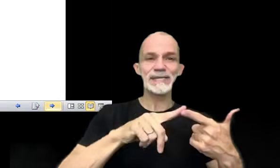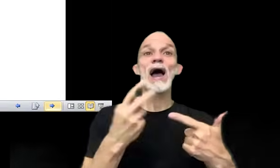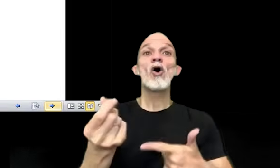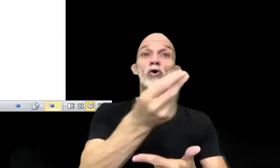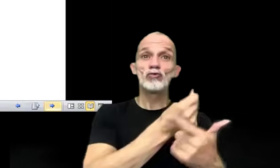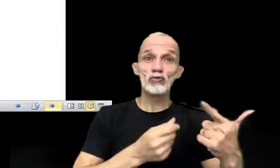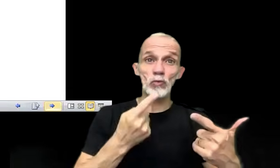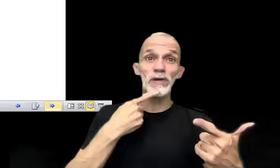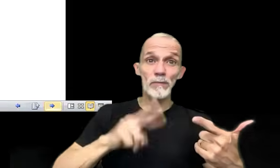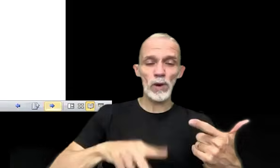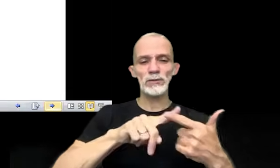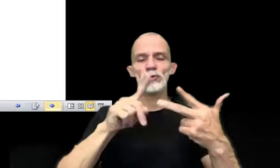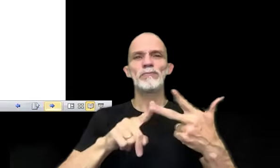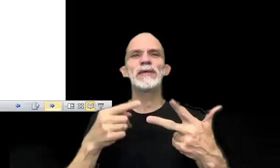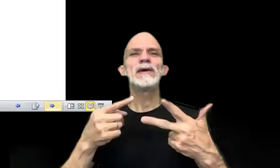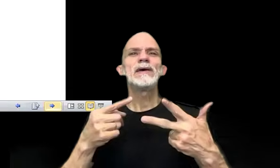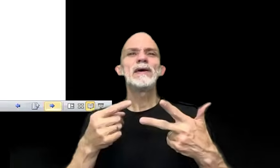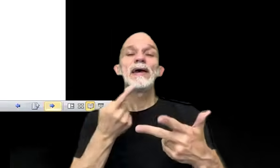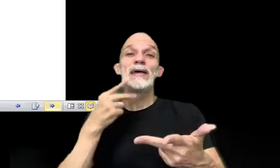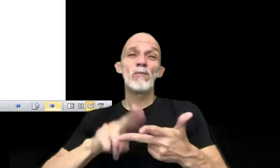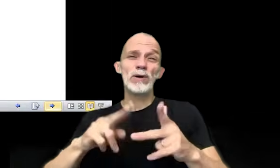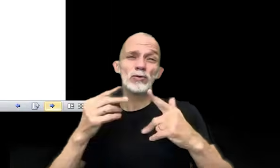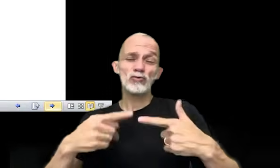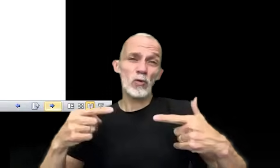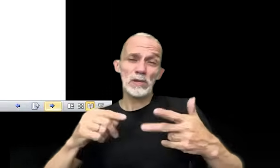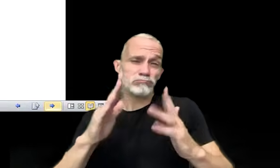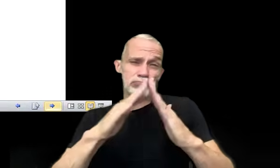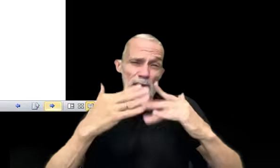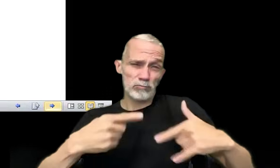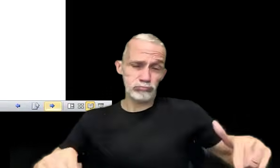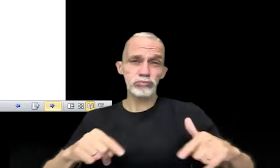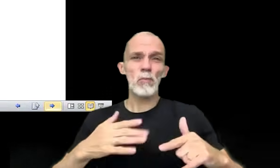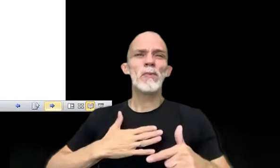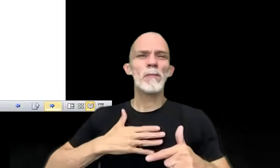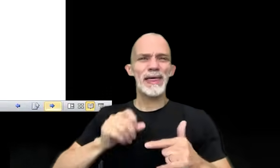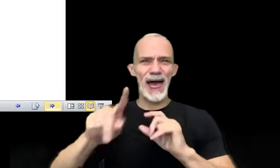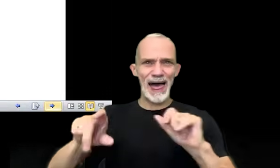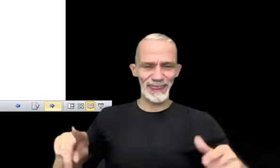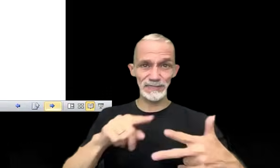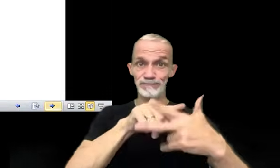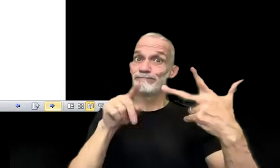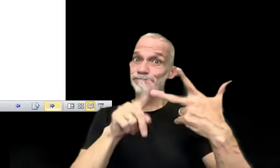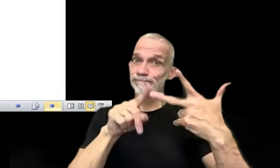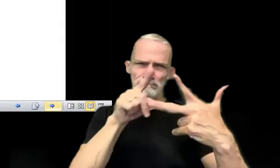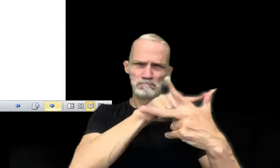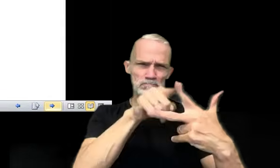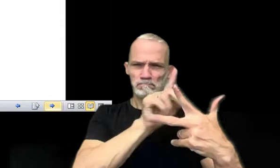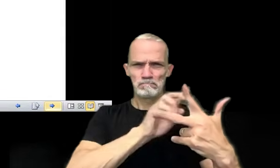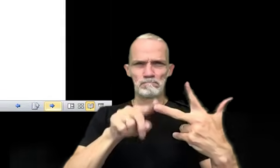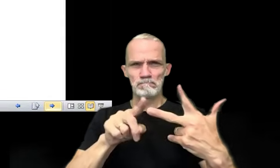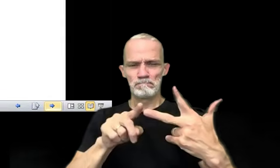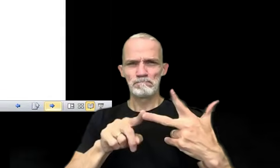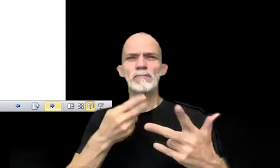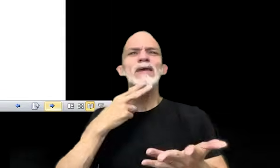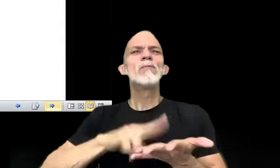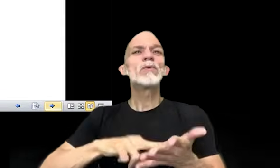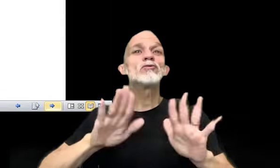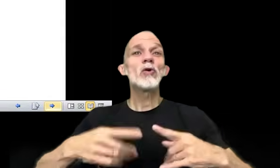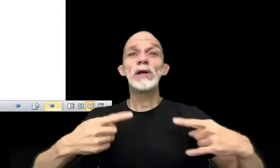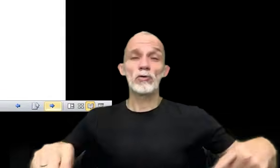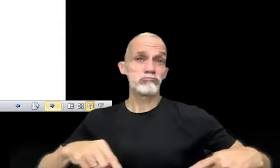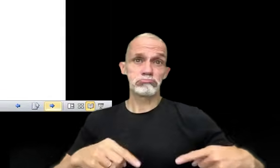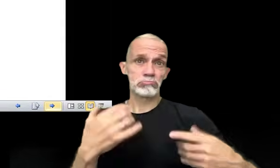al consumo e imposición al patrimonio. Entonces nos vamos a concentrar ahora en este tercer pilar, que es imposición